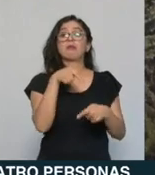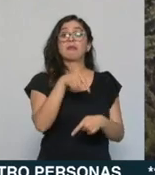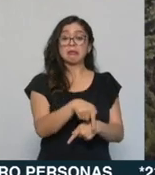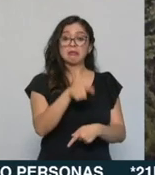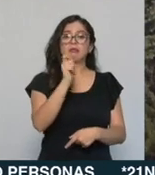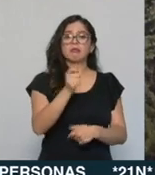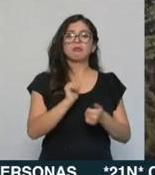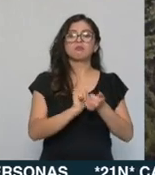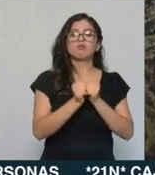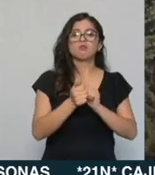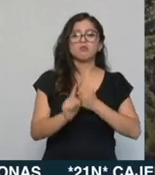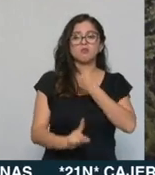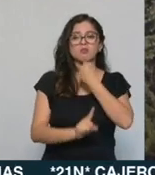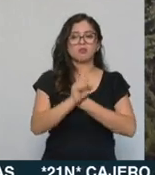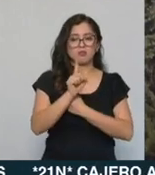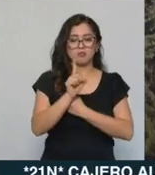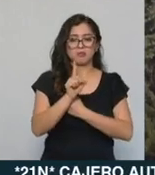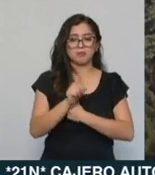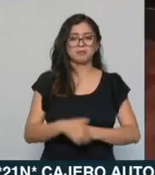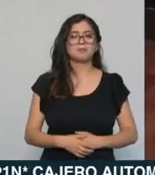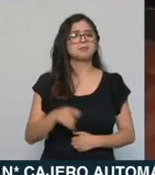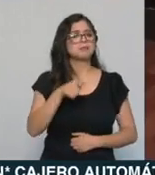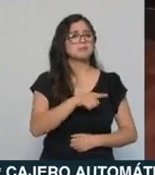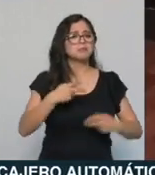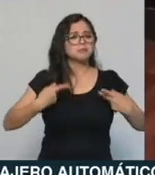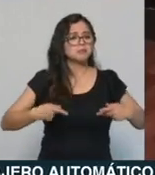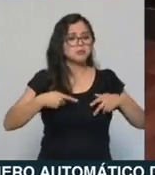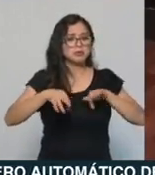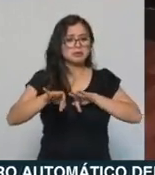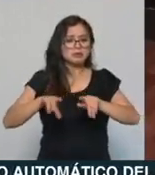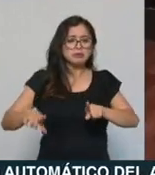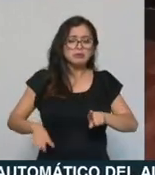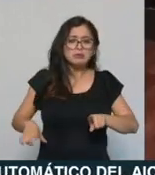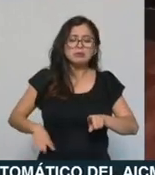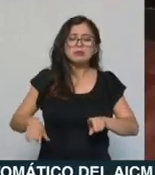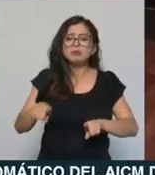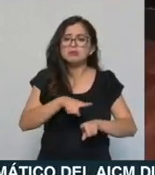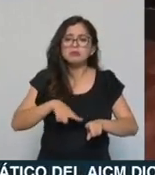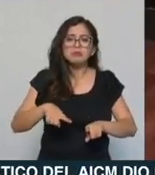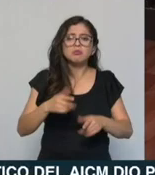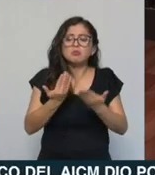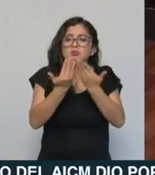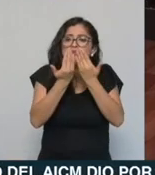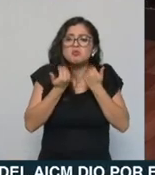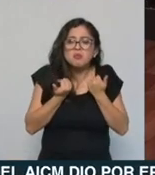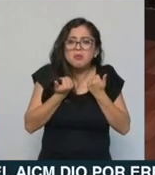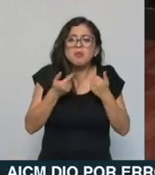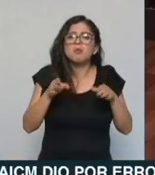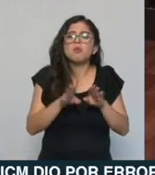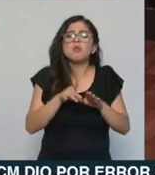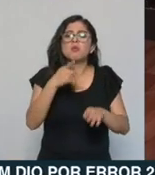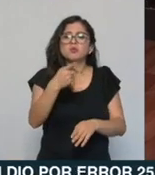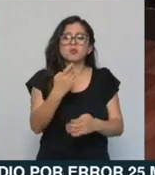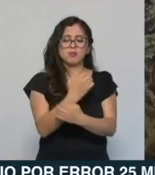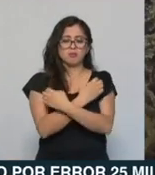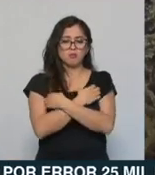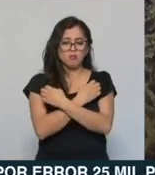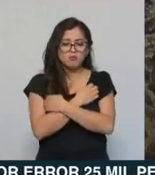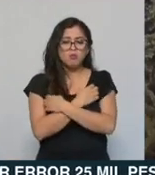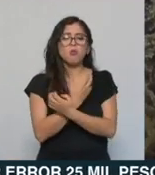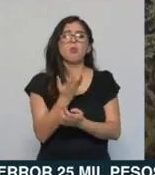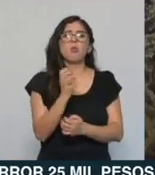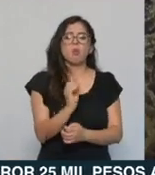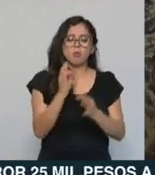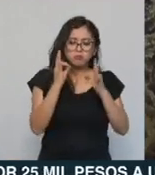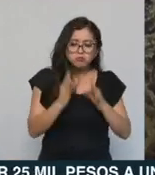tener problemas porque los funcionarios públicos o las personas no tienen una educación o no tienen una